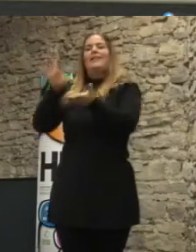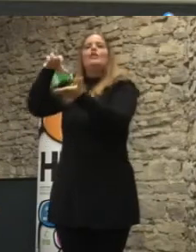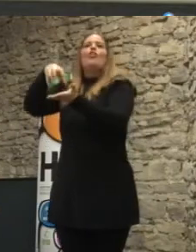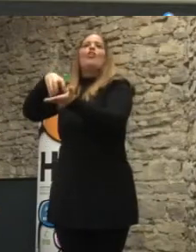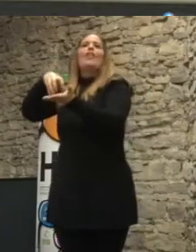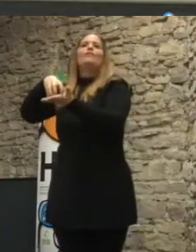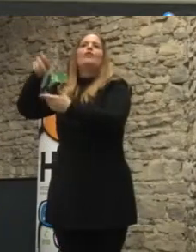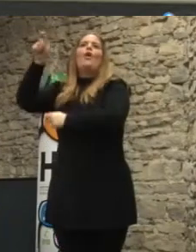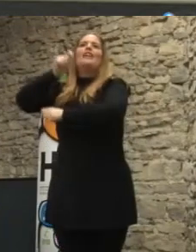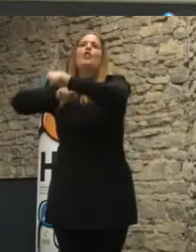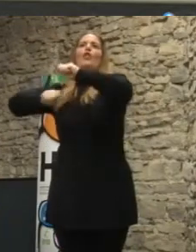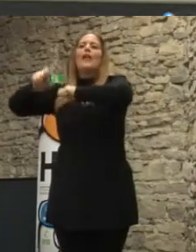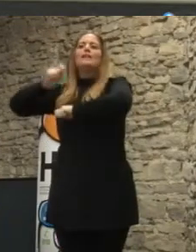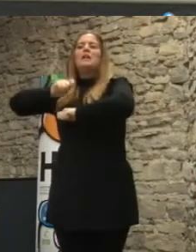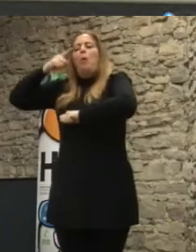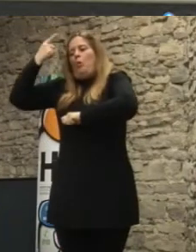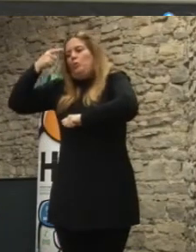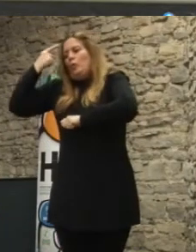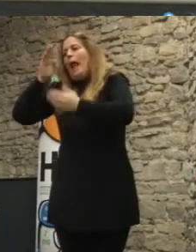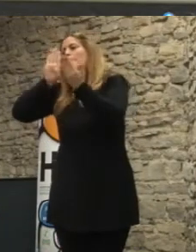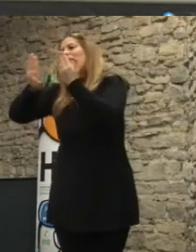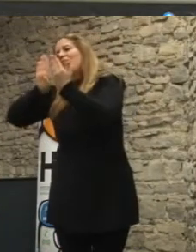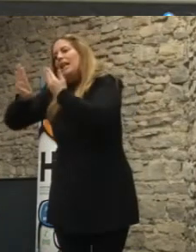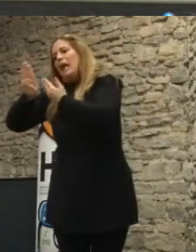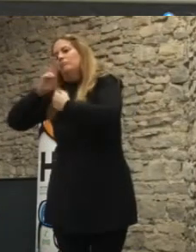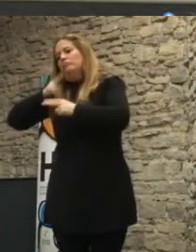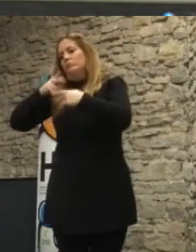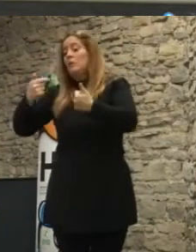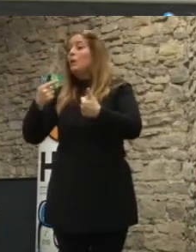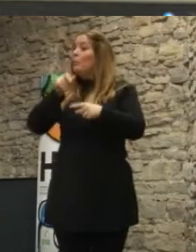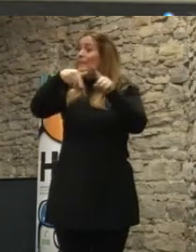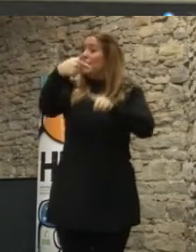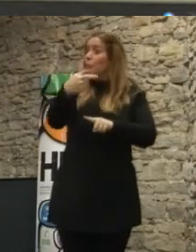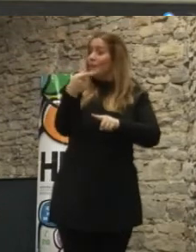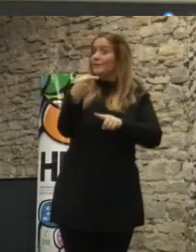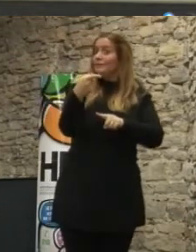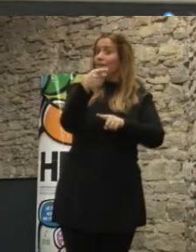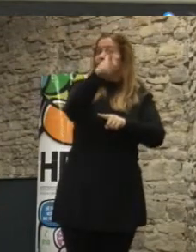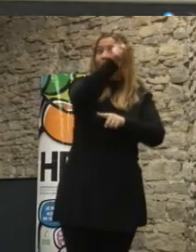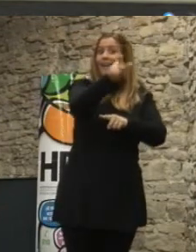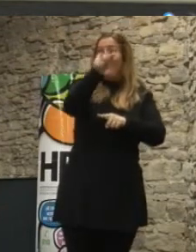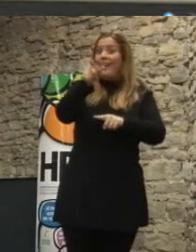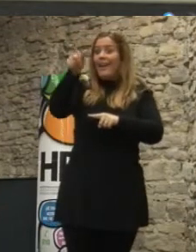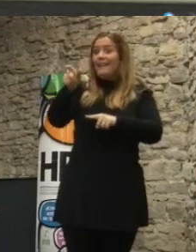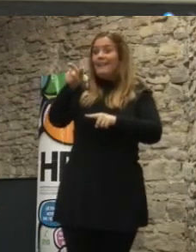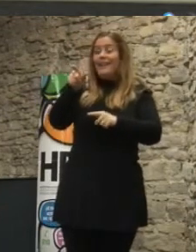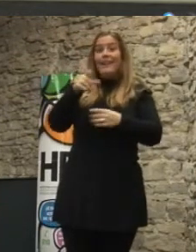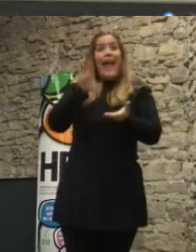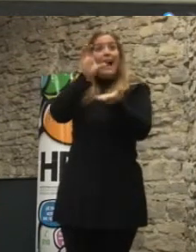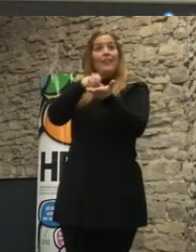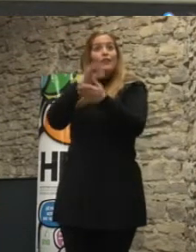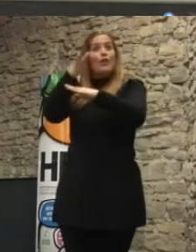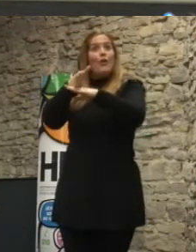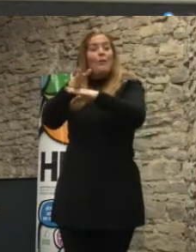asociativo, cultural, vecinal, como el queráis llamar, ¿no? Muchas de las respuestas que se encontraban de la gente que no iba es que yo